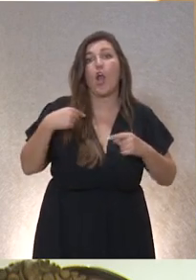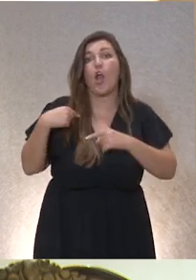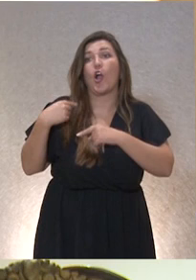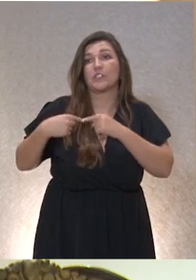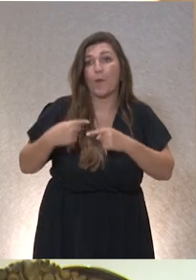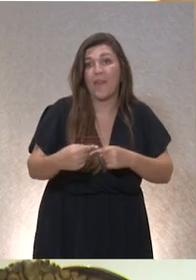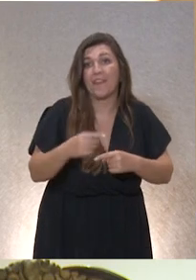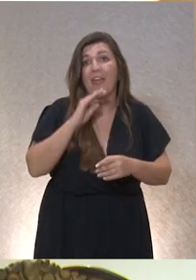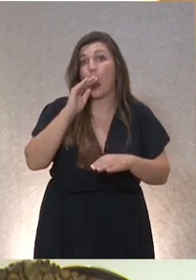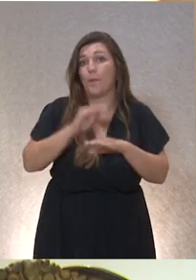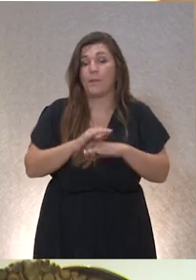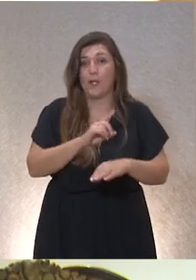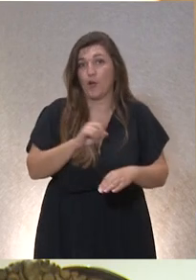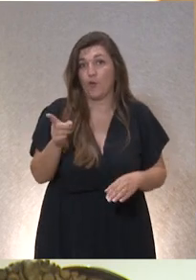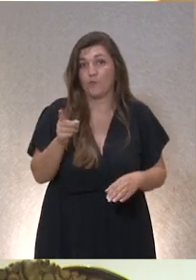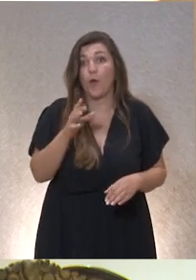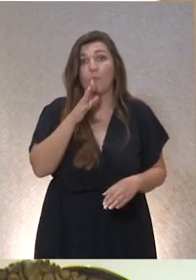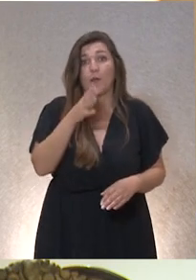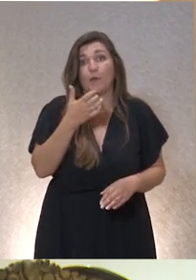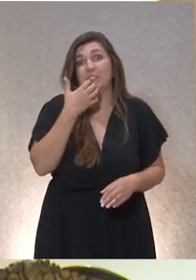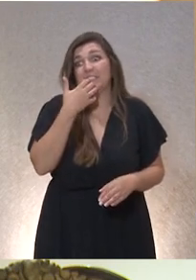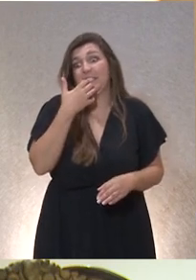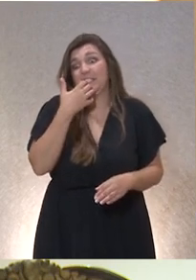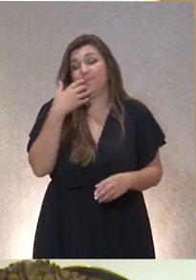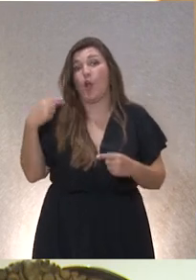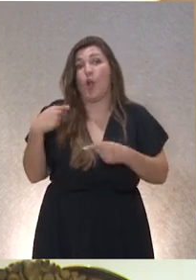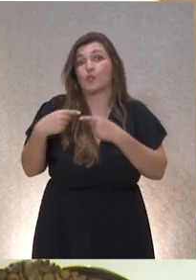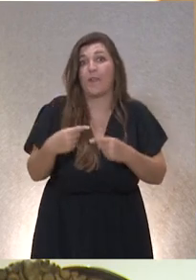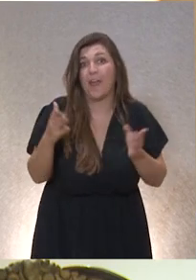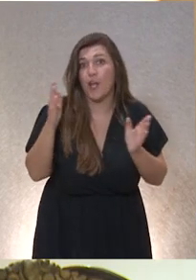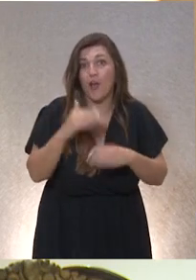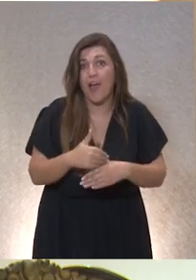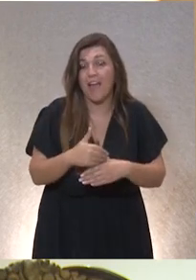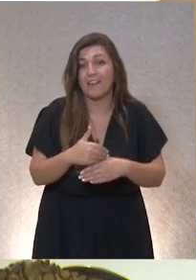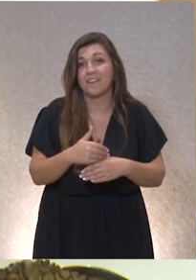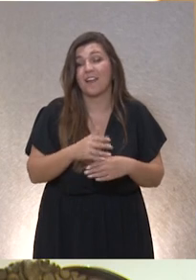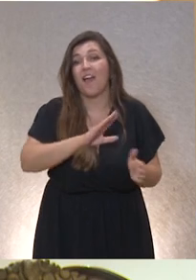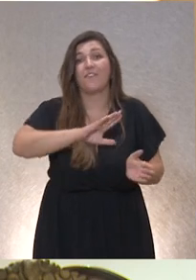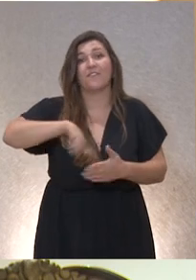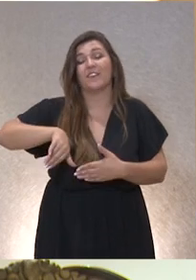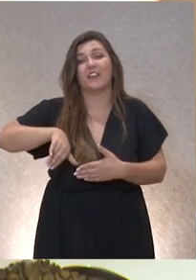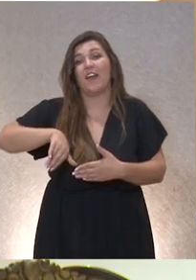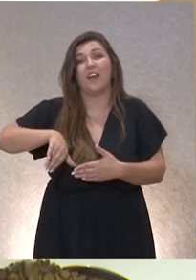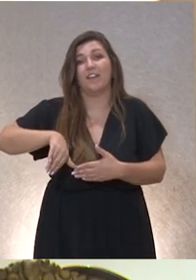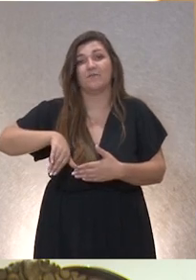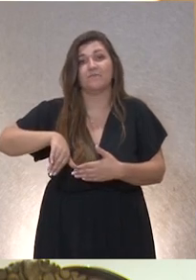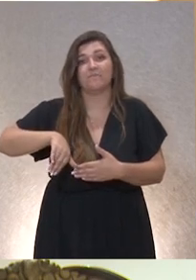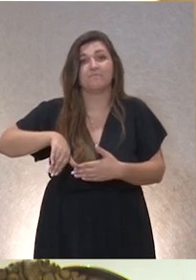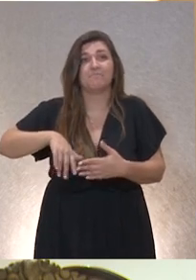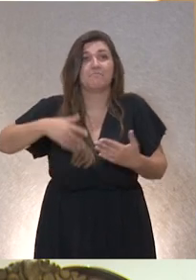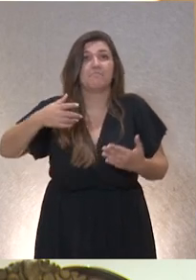su incumplimiento porque si no hay consecuencias Pues todo código no deja de ser una declaración de